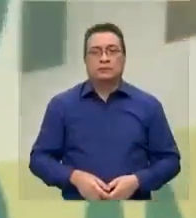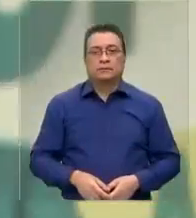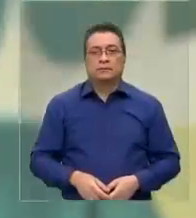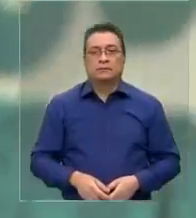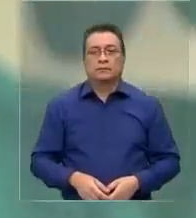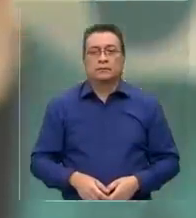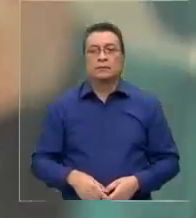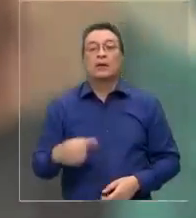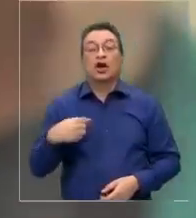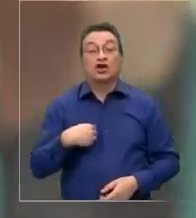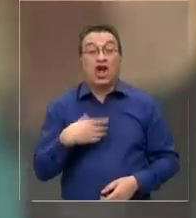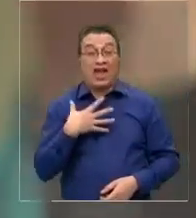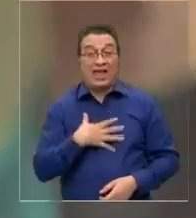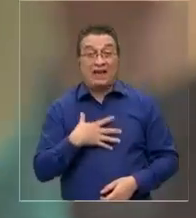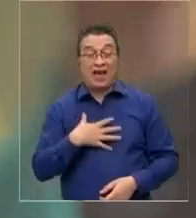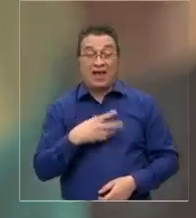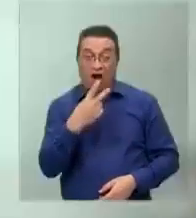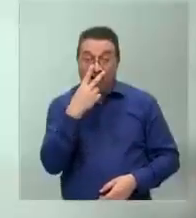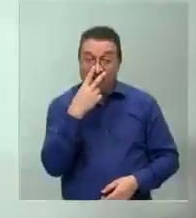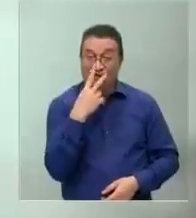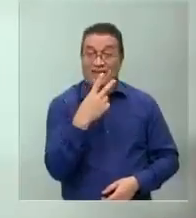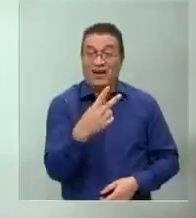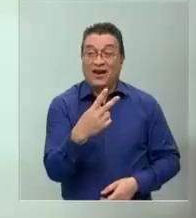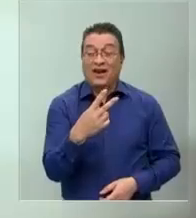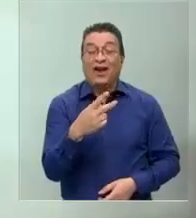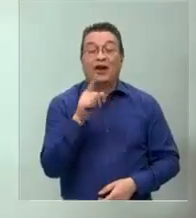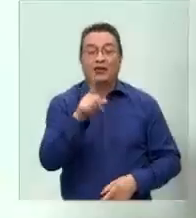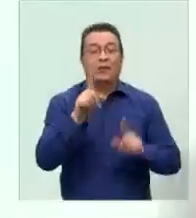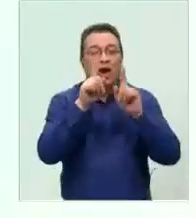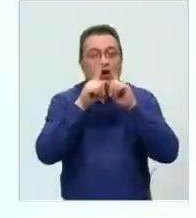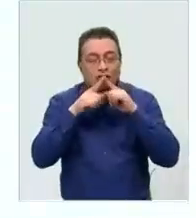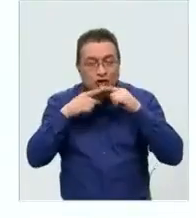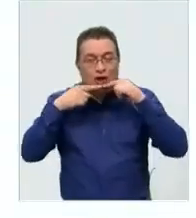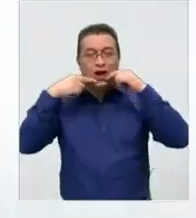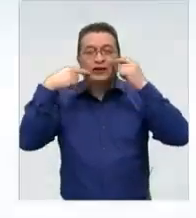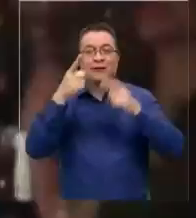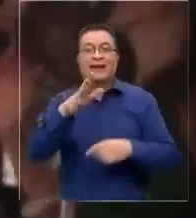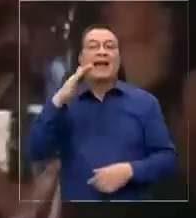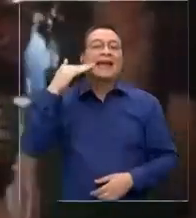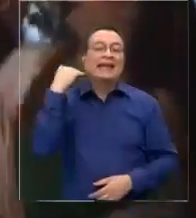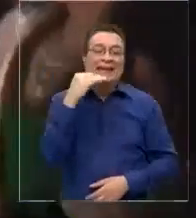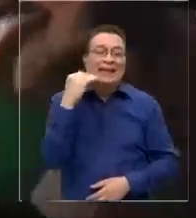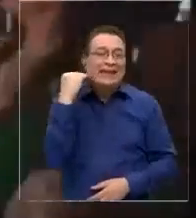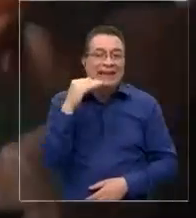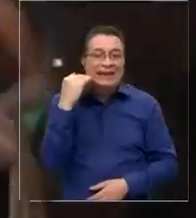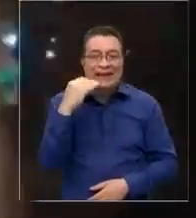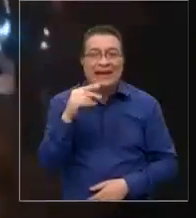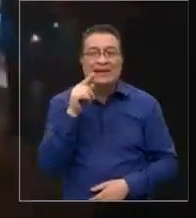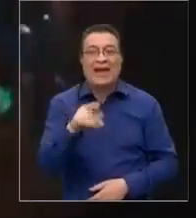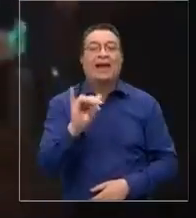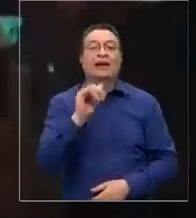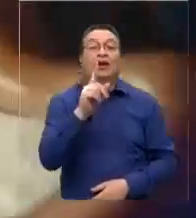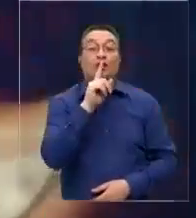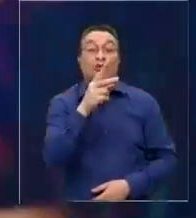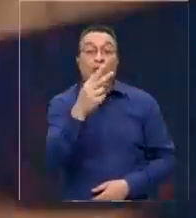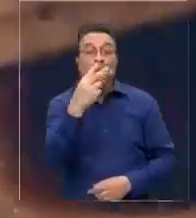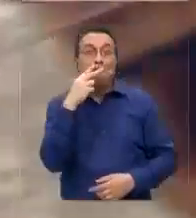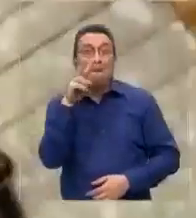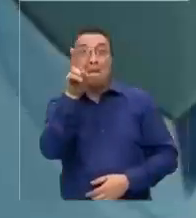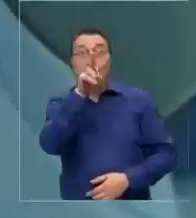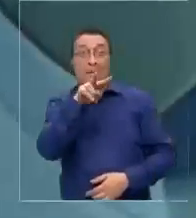quiero verte con tu sonrisa de niña y tu